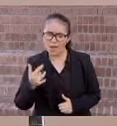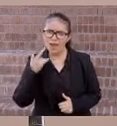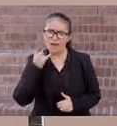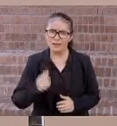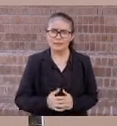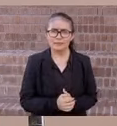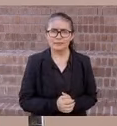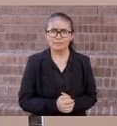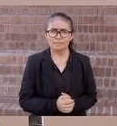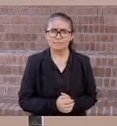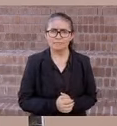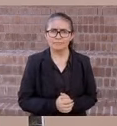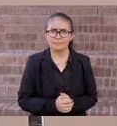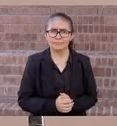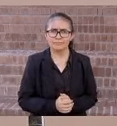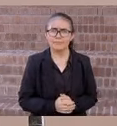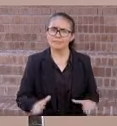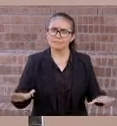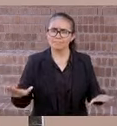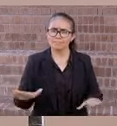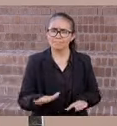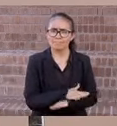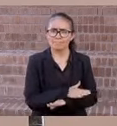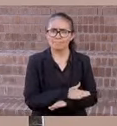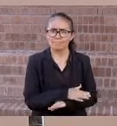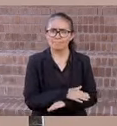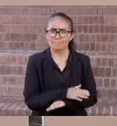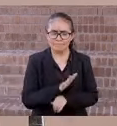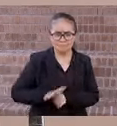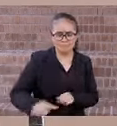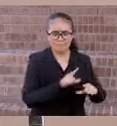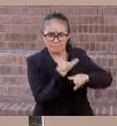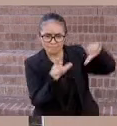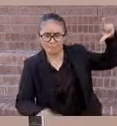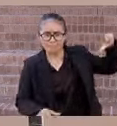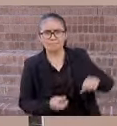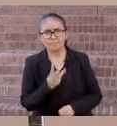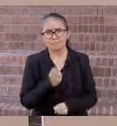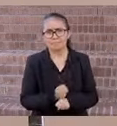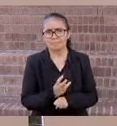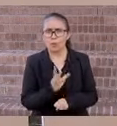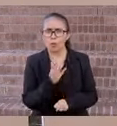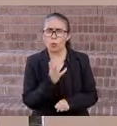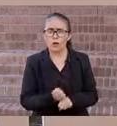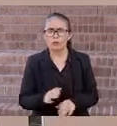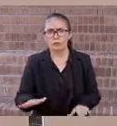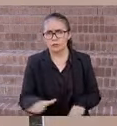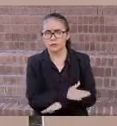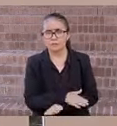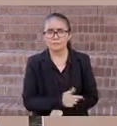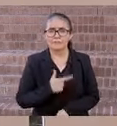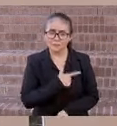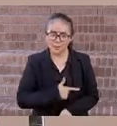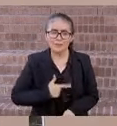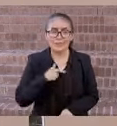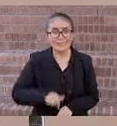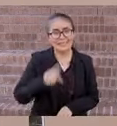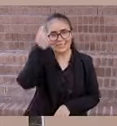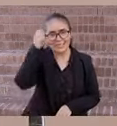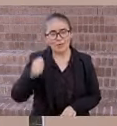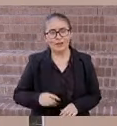lograr la transformación de nuestro país me da gusto estar en tecuala